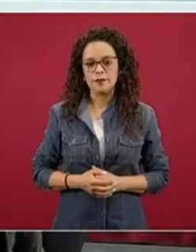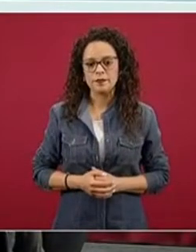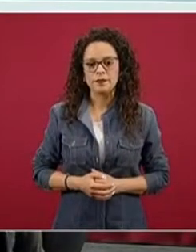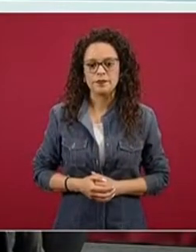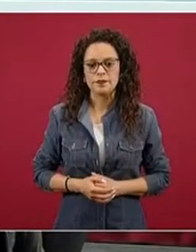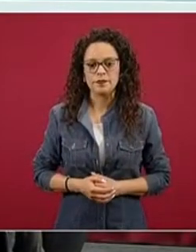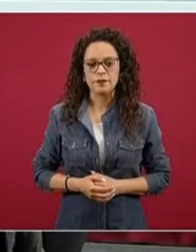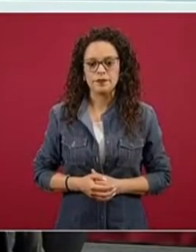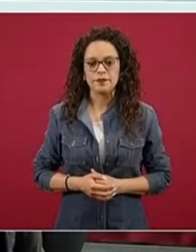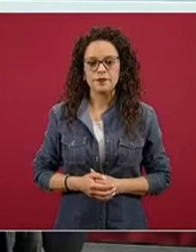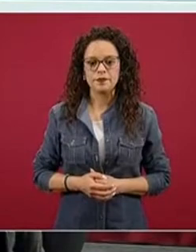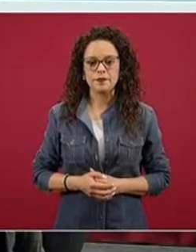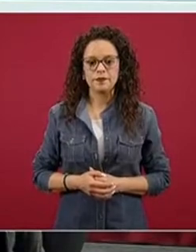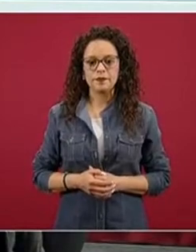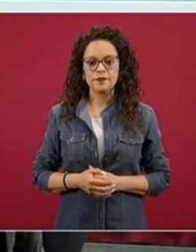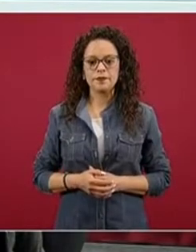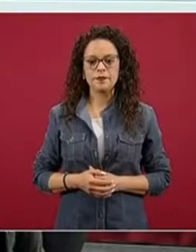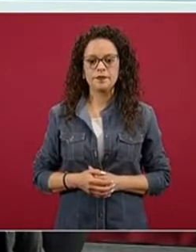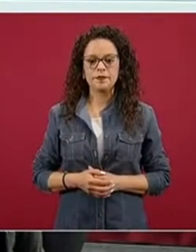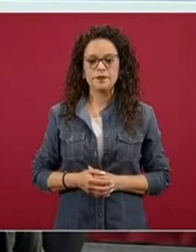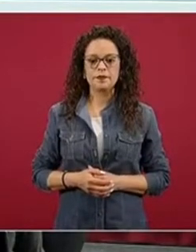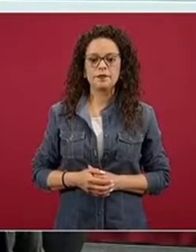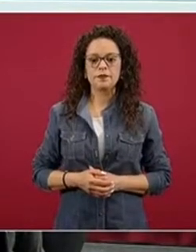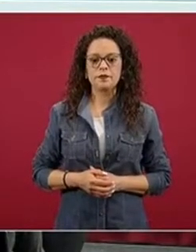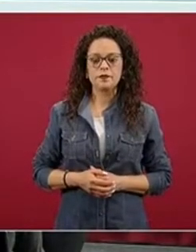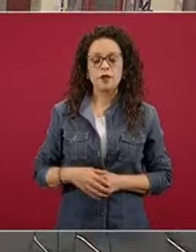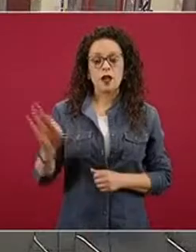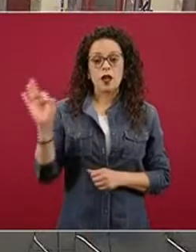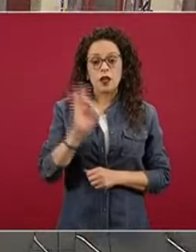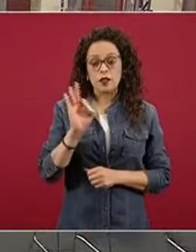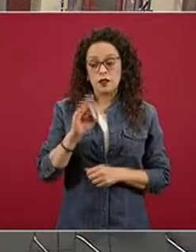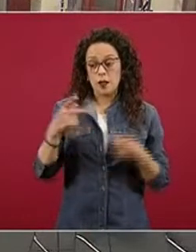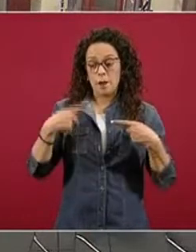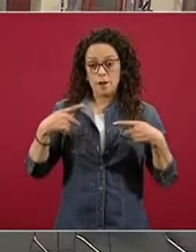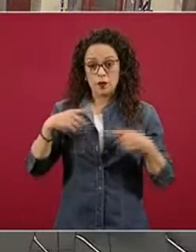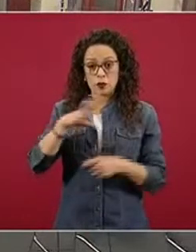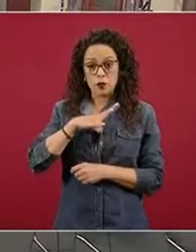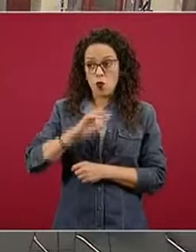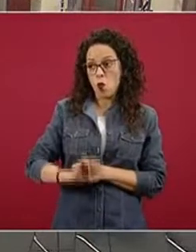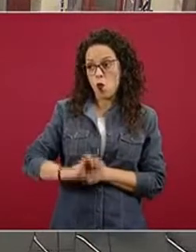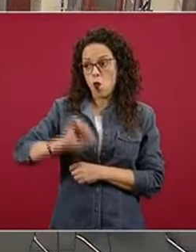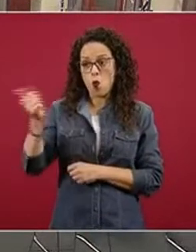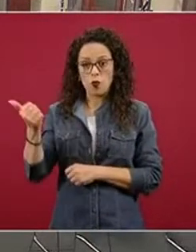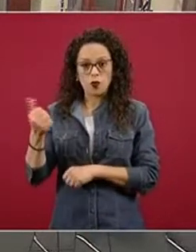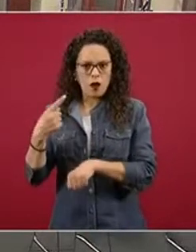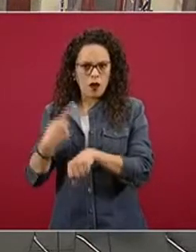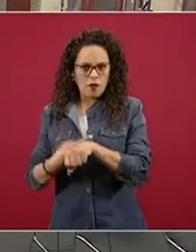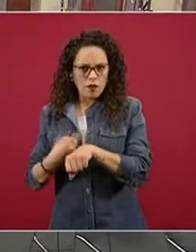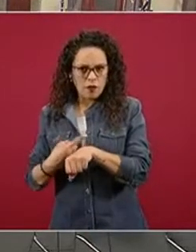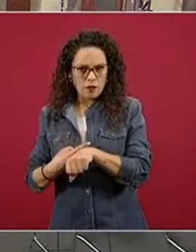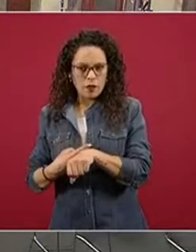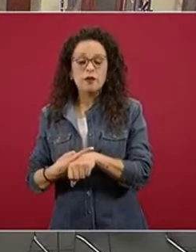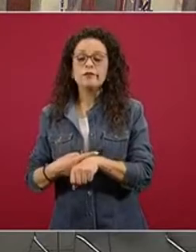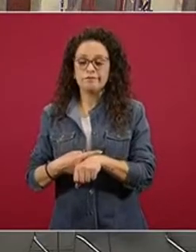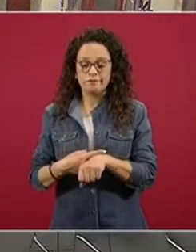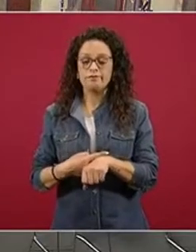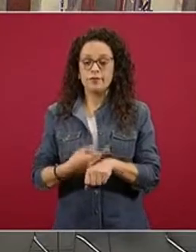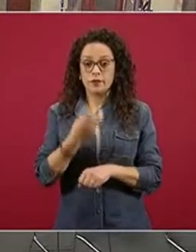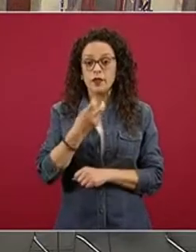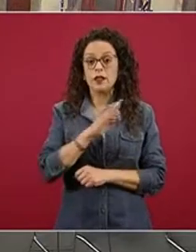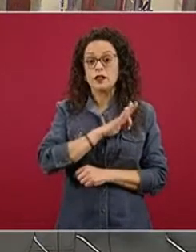Las comorbilidades también pueden llevarme de tener un dengue no grave a